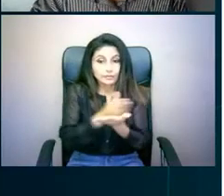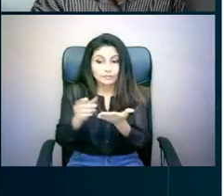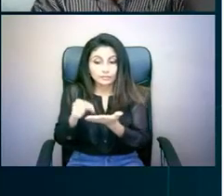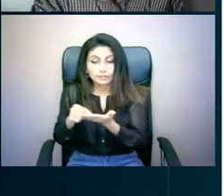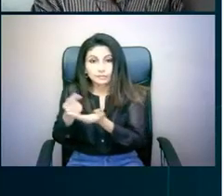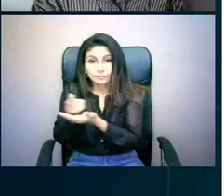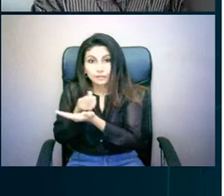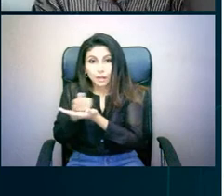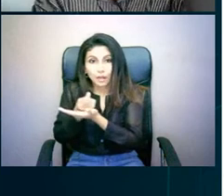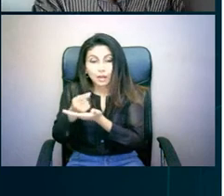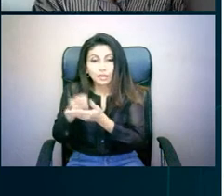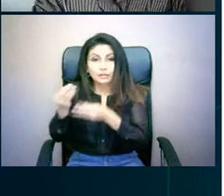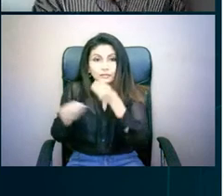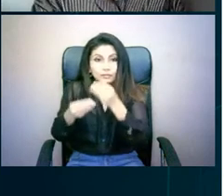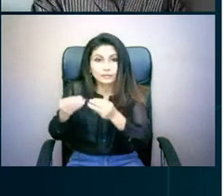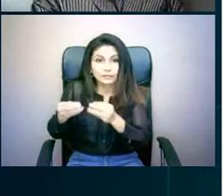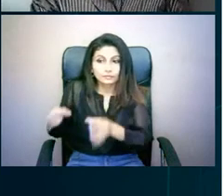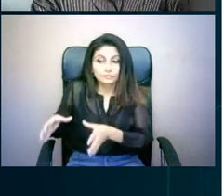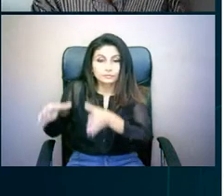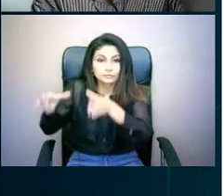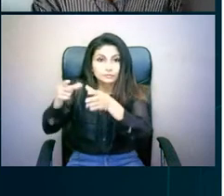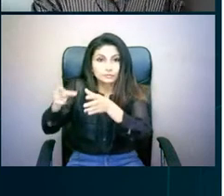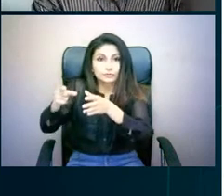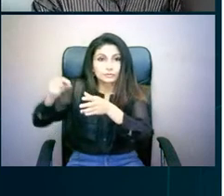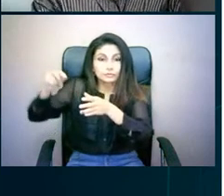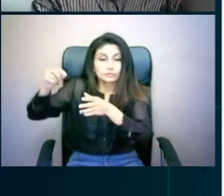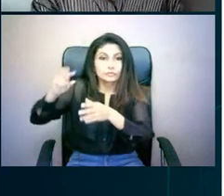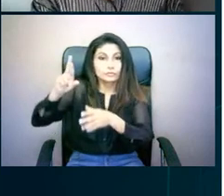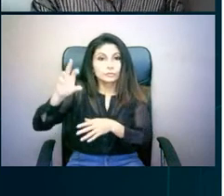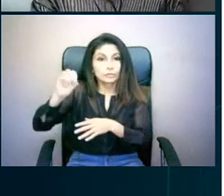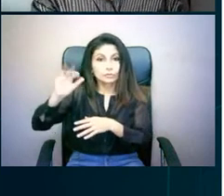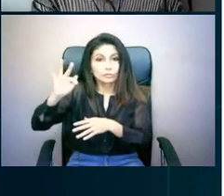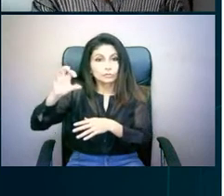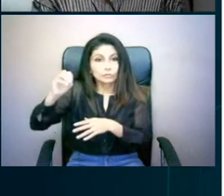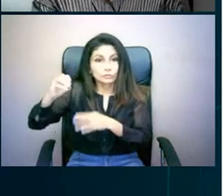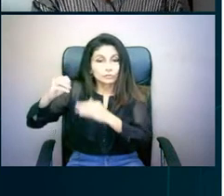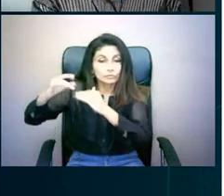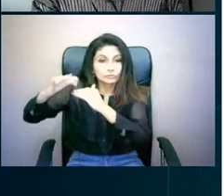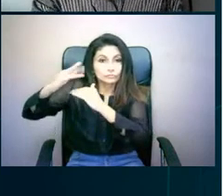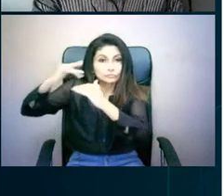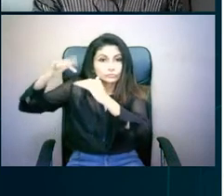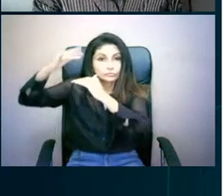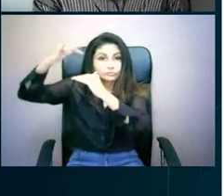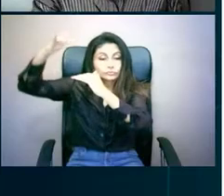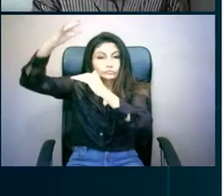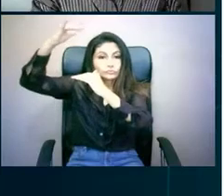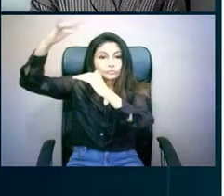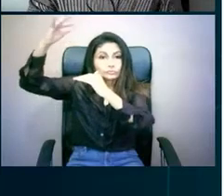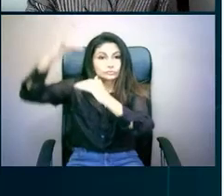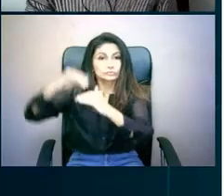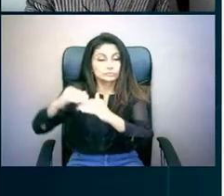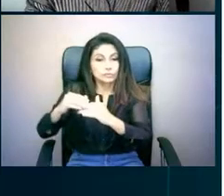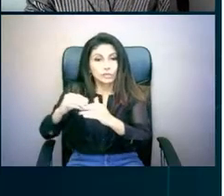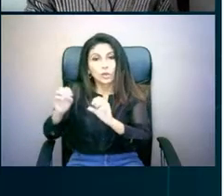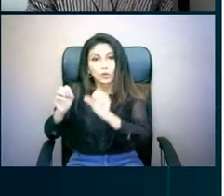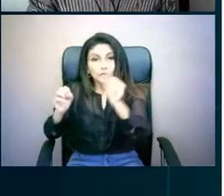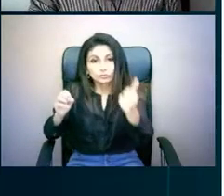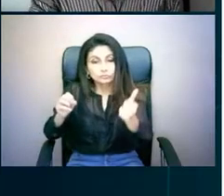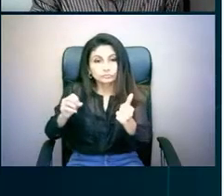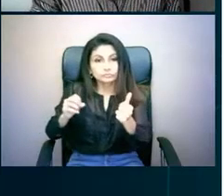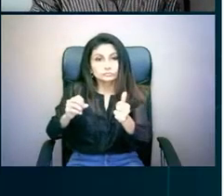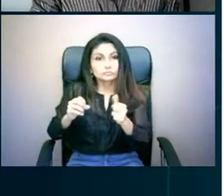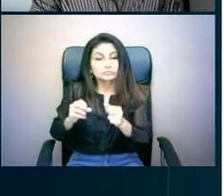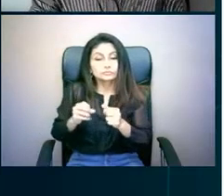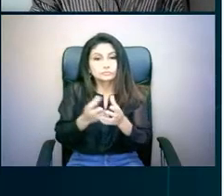lodo se rotoevaporó y finalmente se llegaba a una concentración, ¿cierto? Otra parte del lodo primario con el que